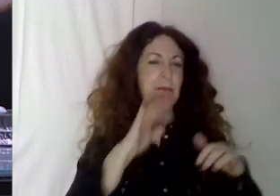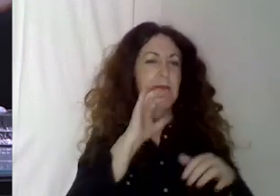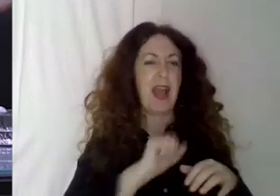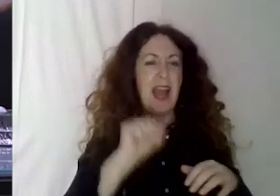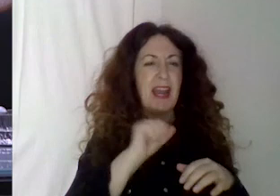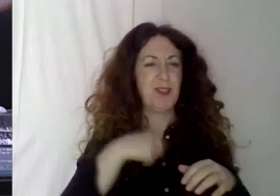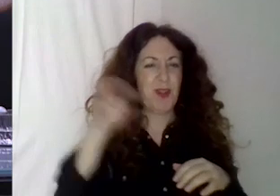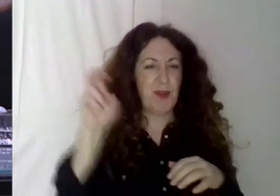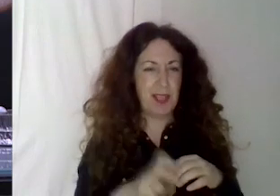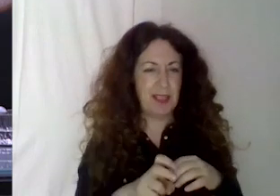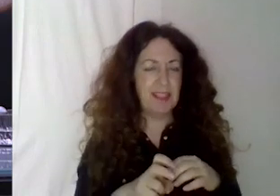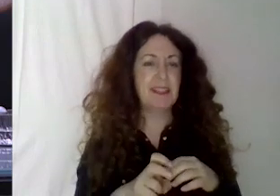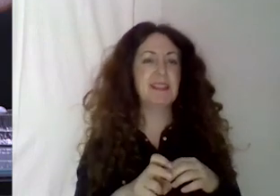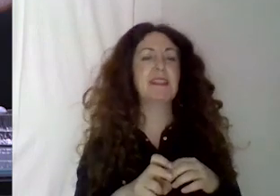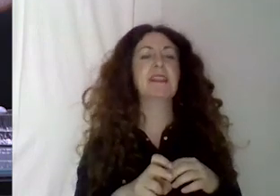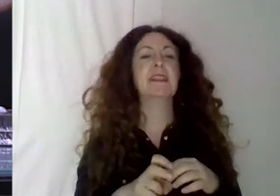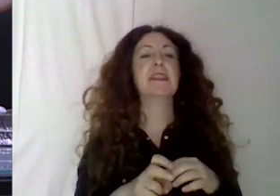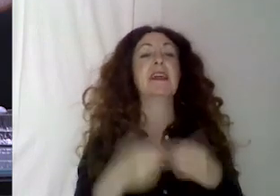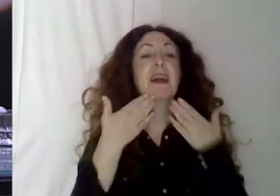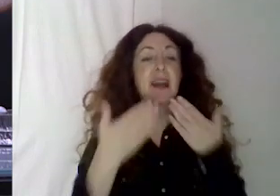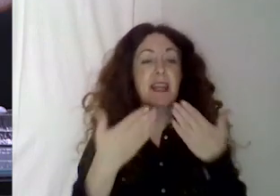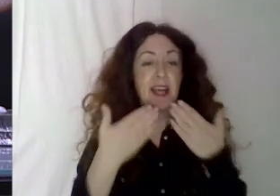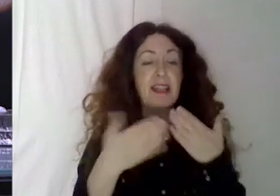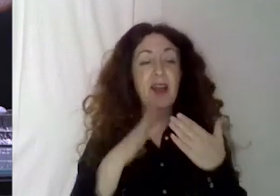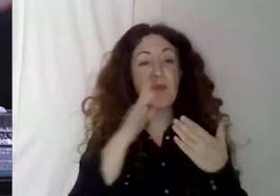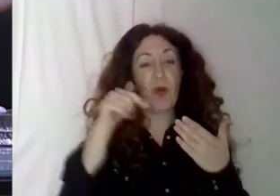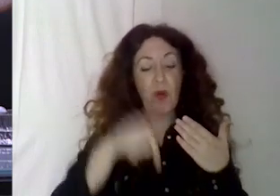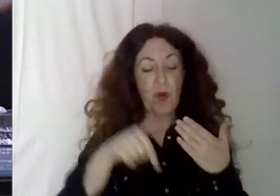pues como digo, las gracias por su presencia esta tarde,